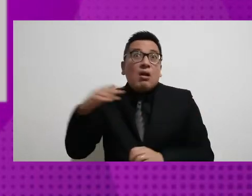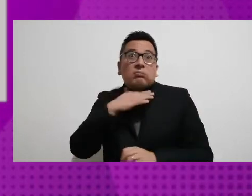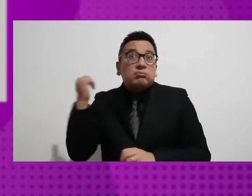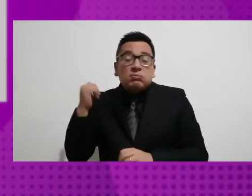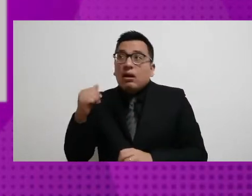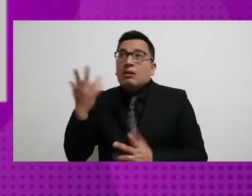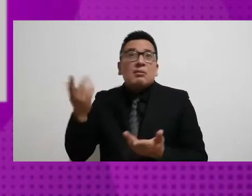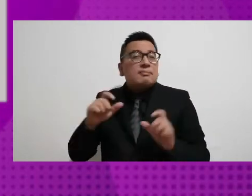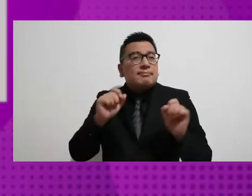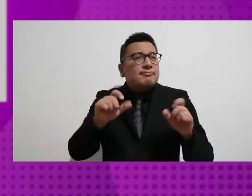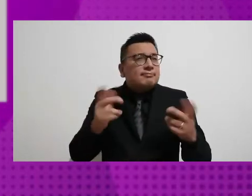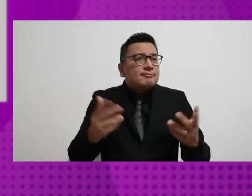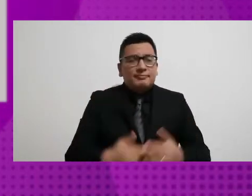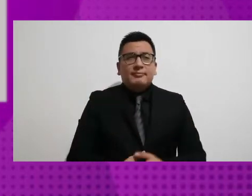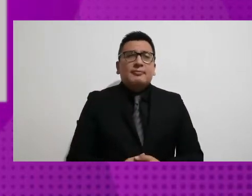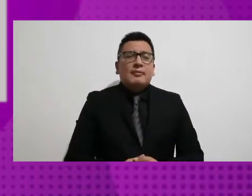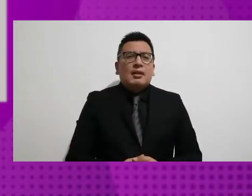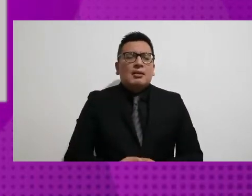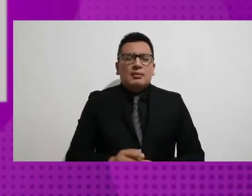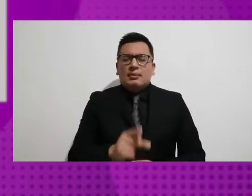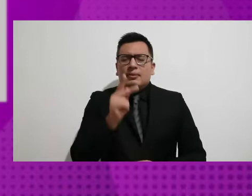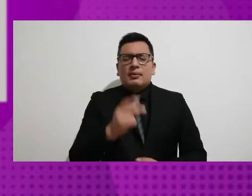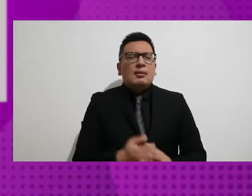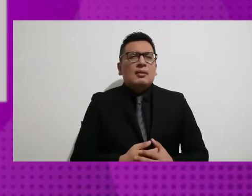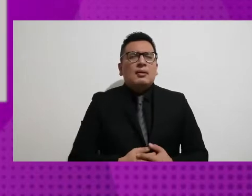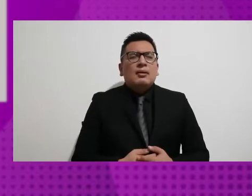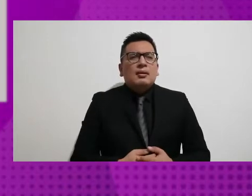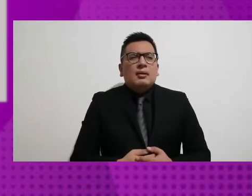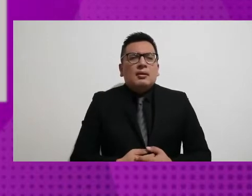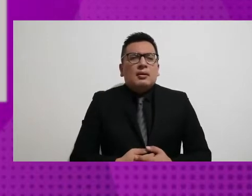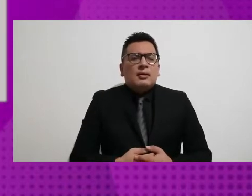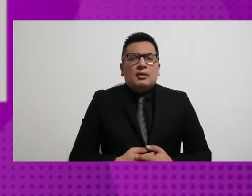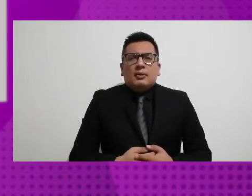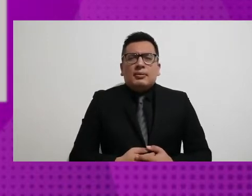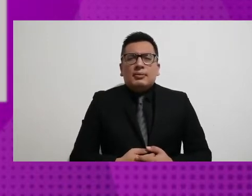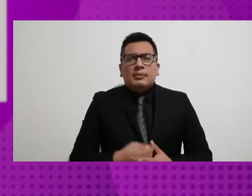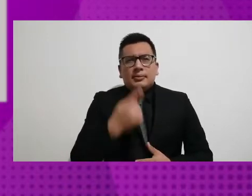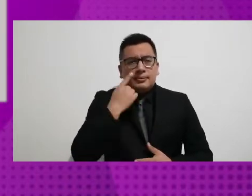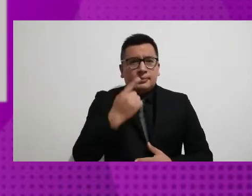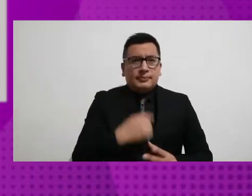bien, estos arreglo federal se define por